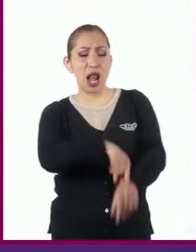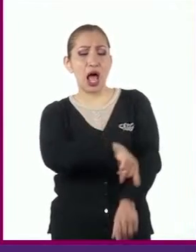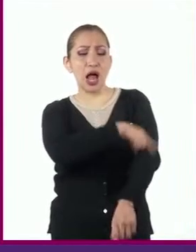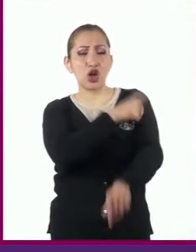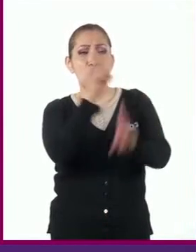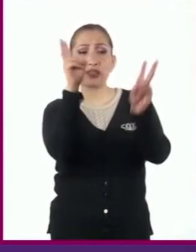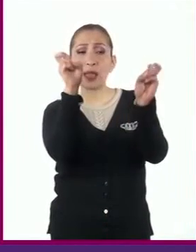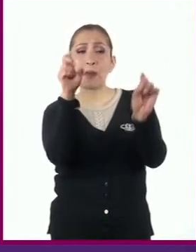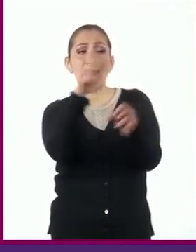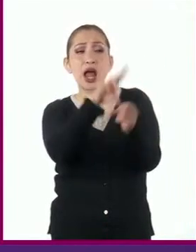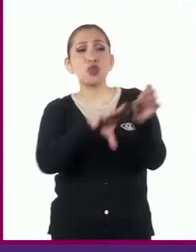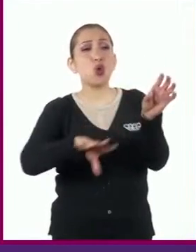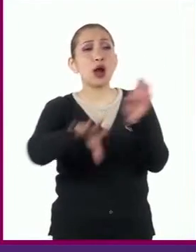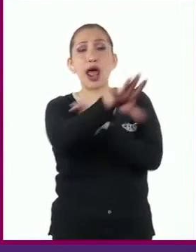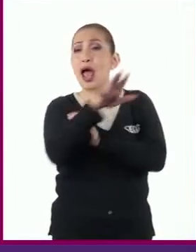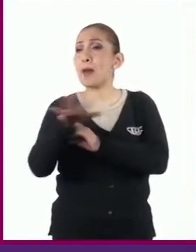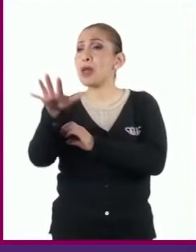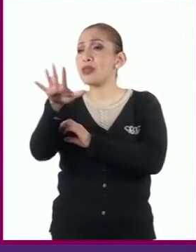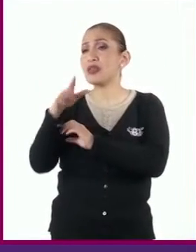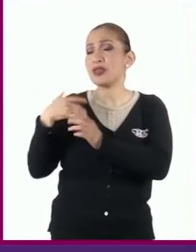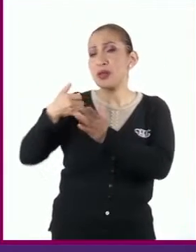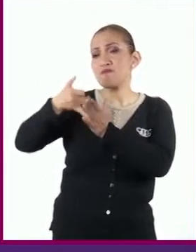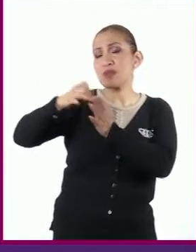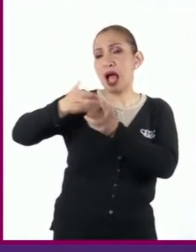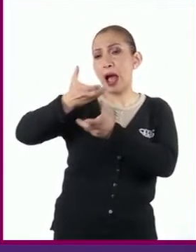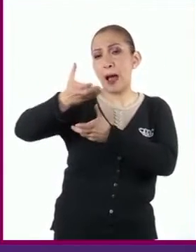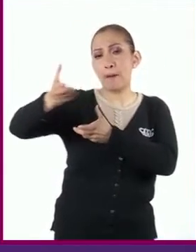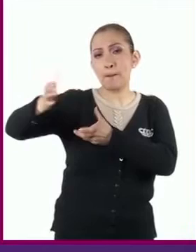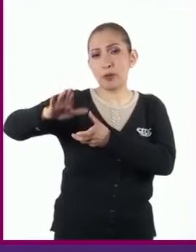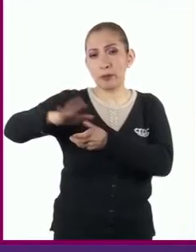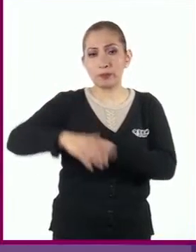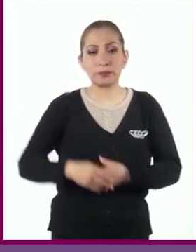con temas de la naturaleza y ambiente pastoril.